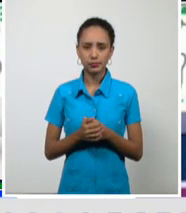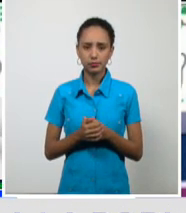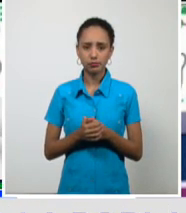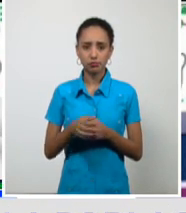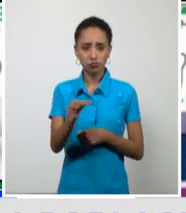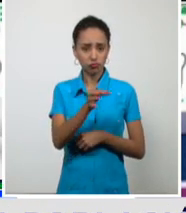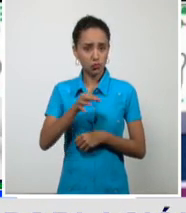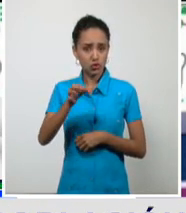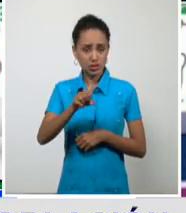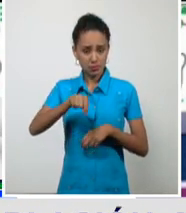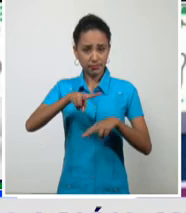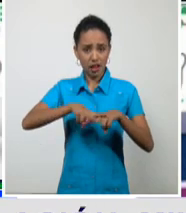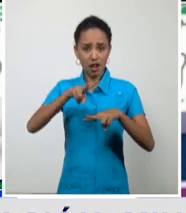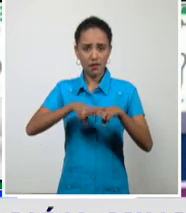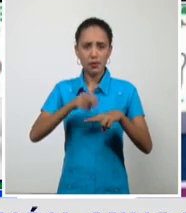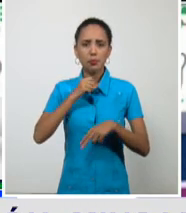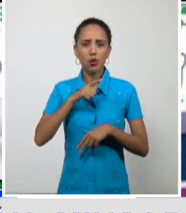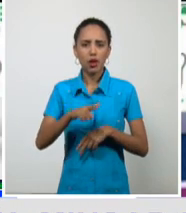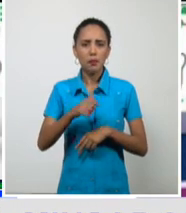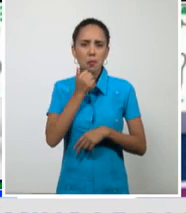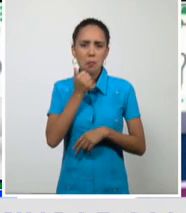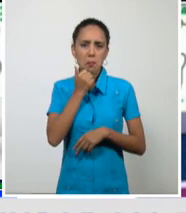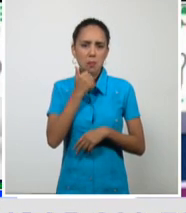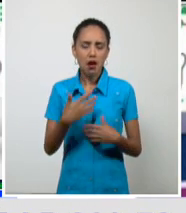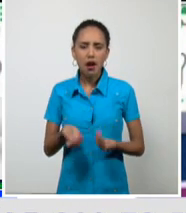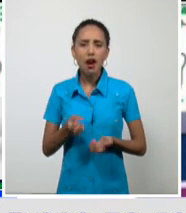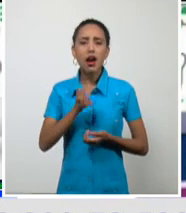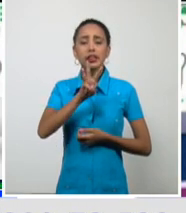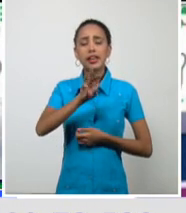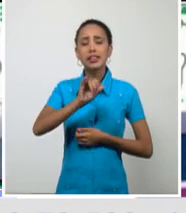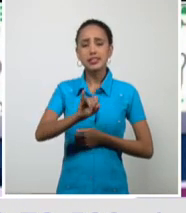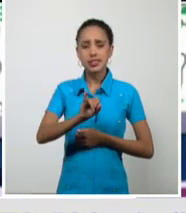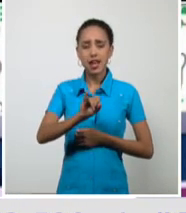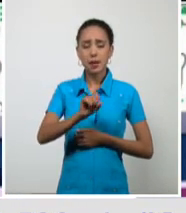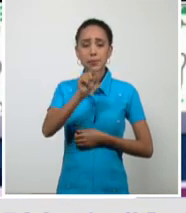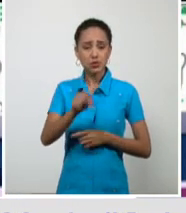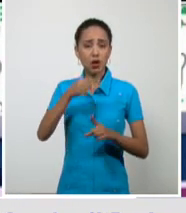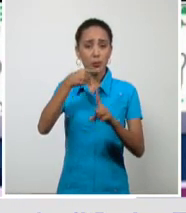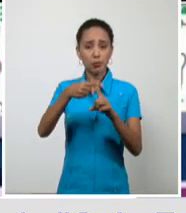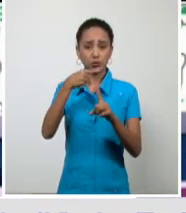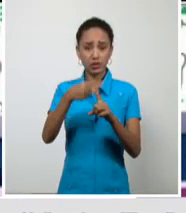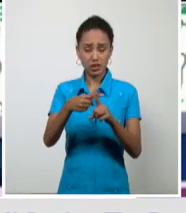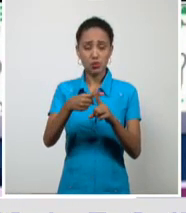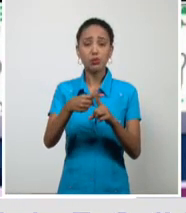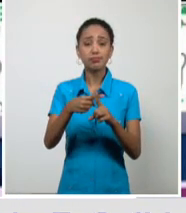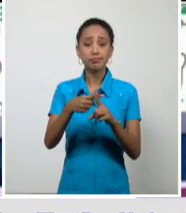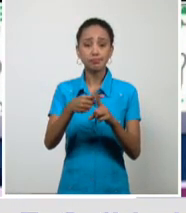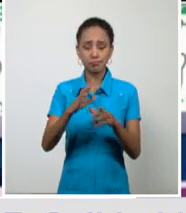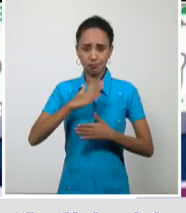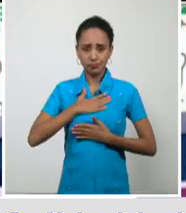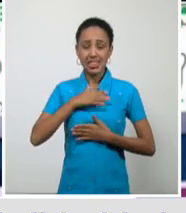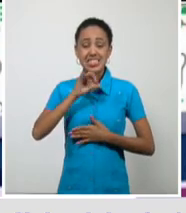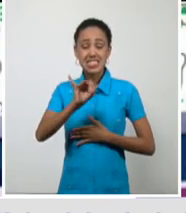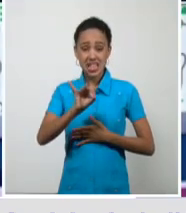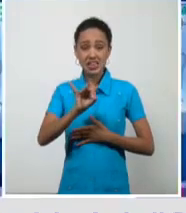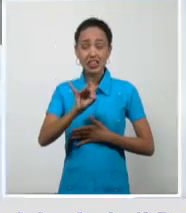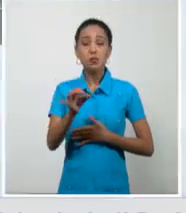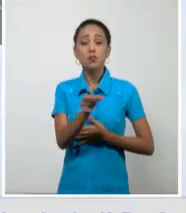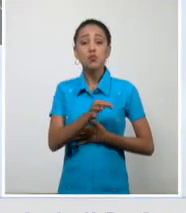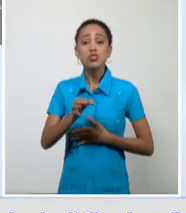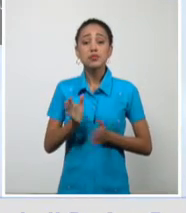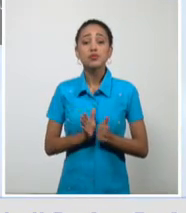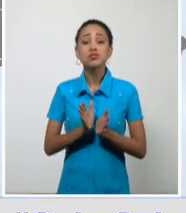en La Habana, por ejemplo, que hubo 36 casos confirmados, 7 pertenecen al municipio de San